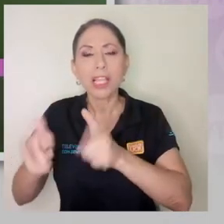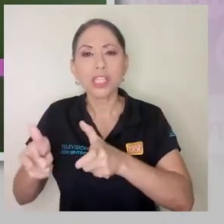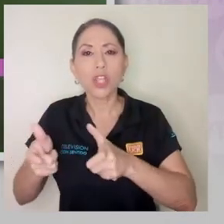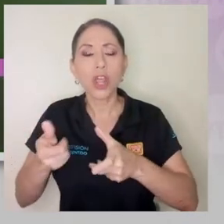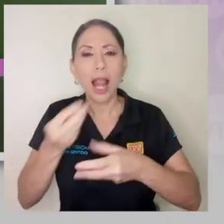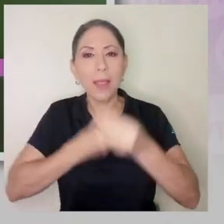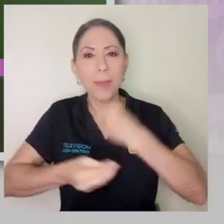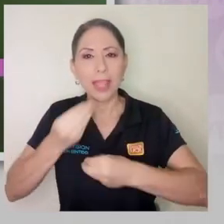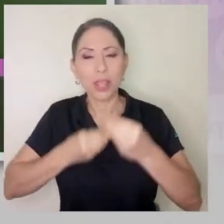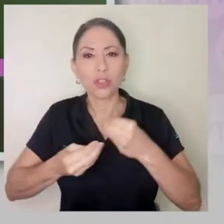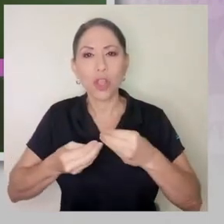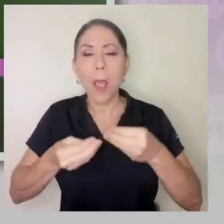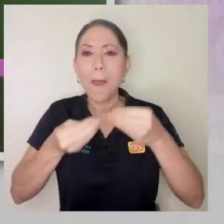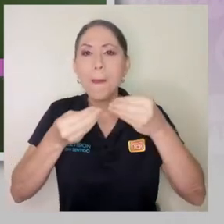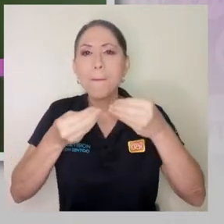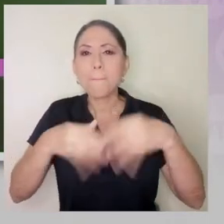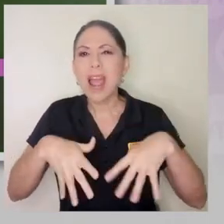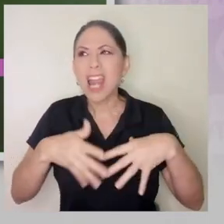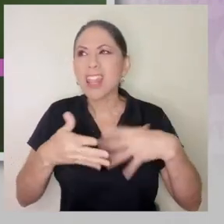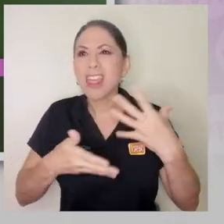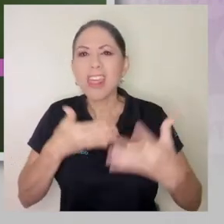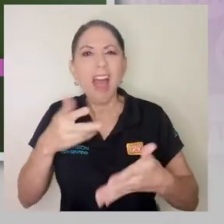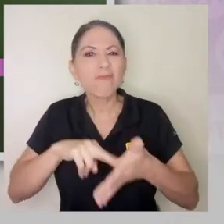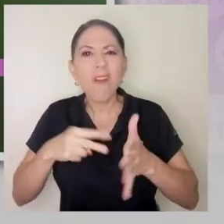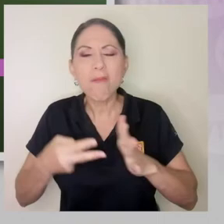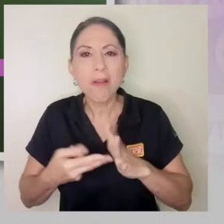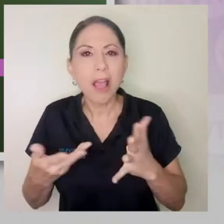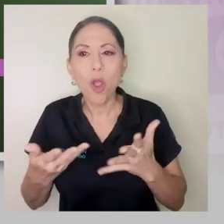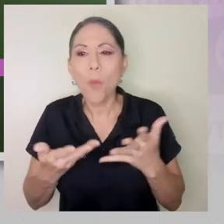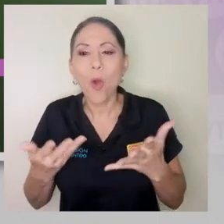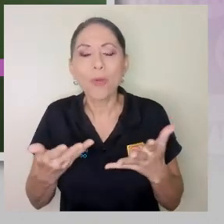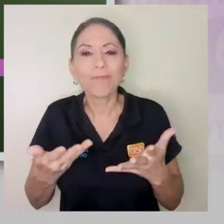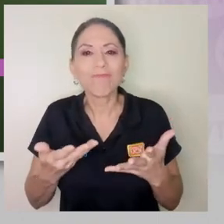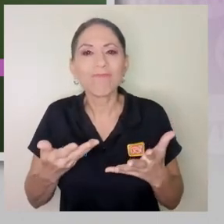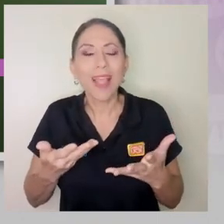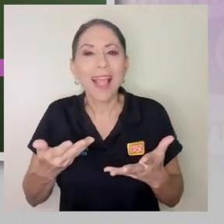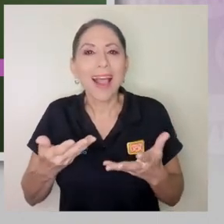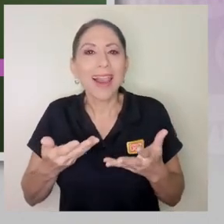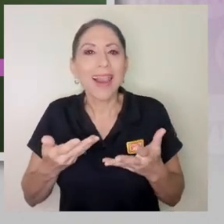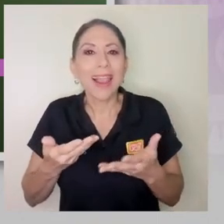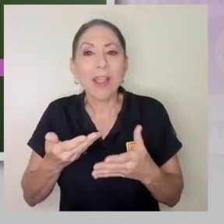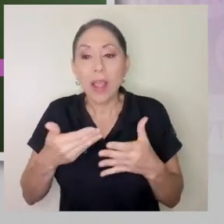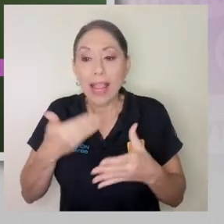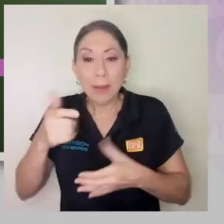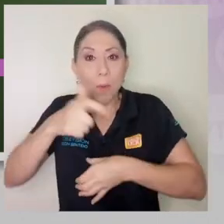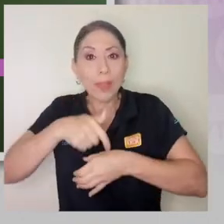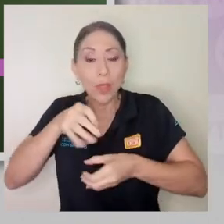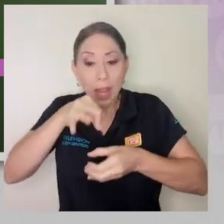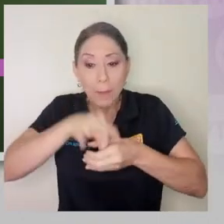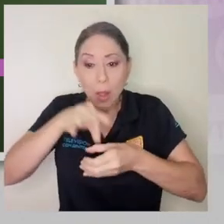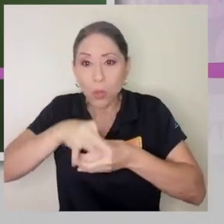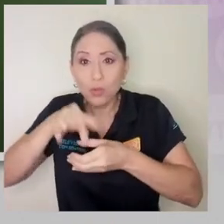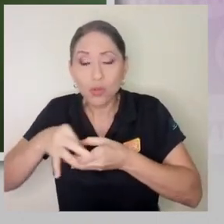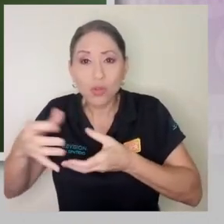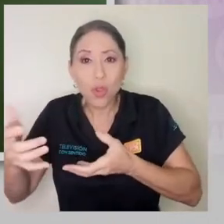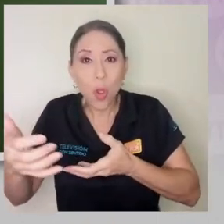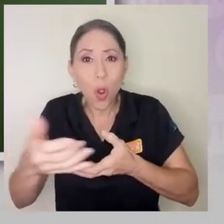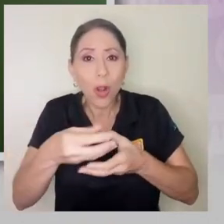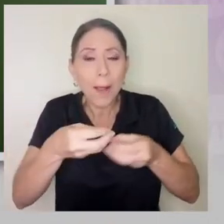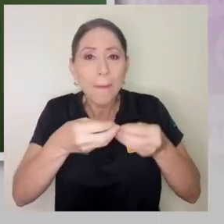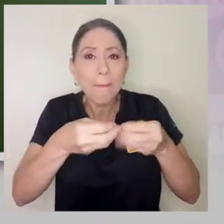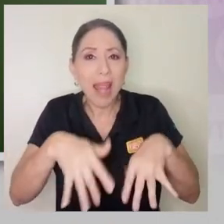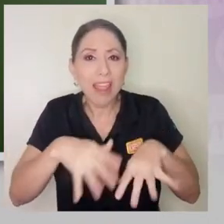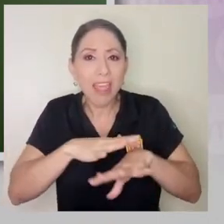Entendiendo la pérdida como la parte que se pierde en la producción y el